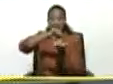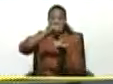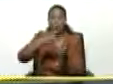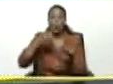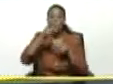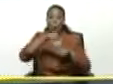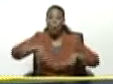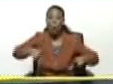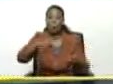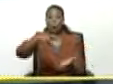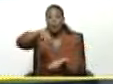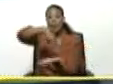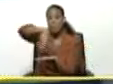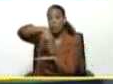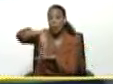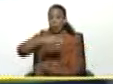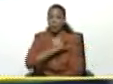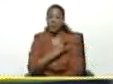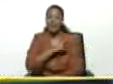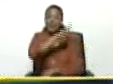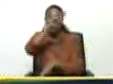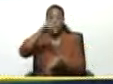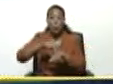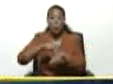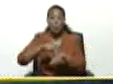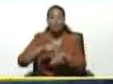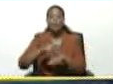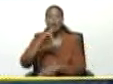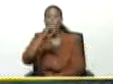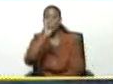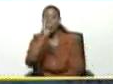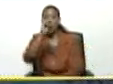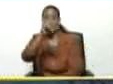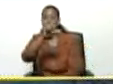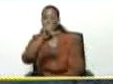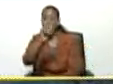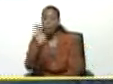núcleo mon de la Universidad Nacional experimental Rómulo